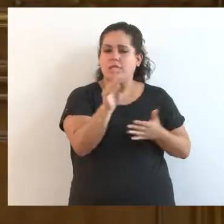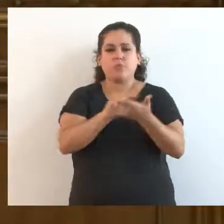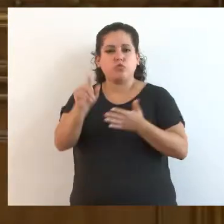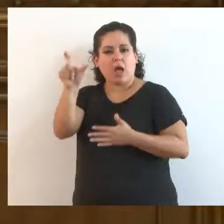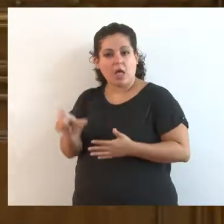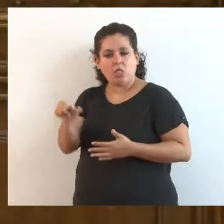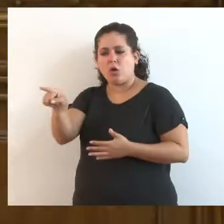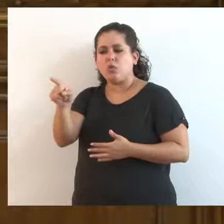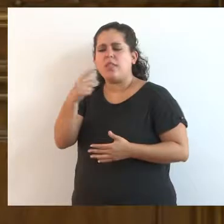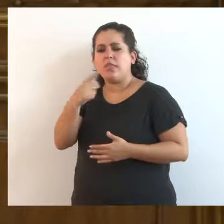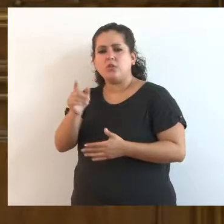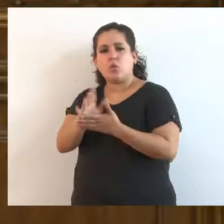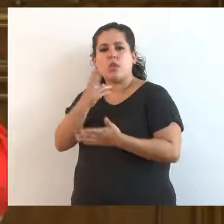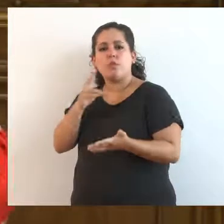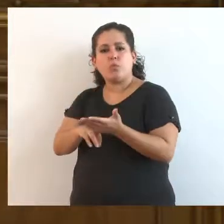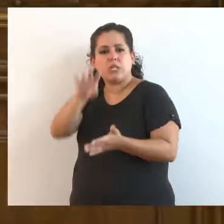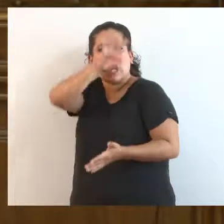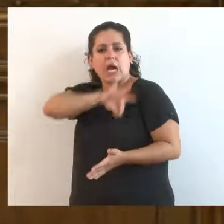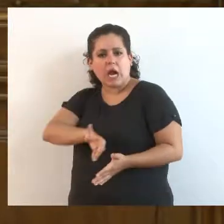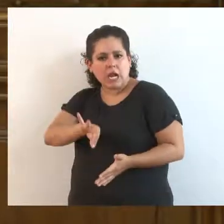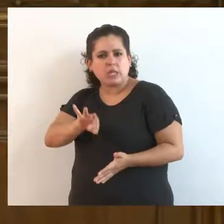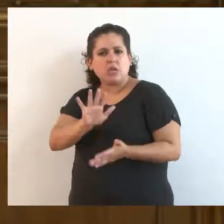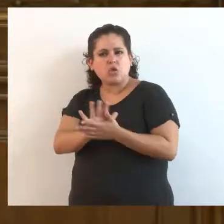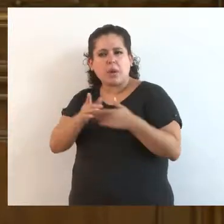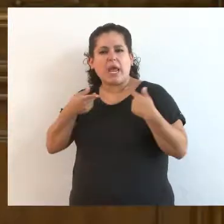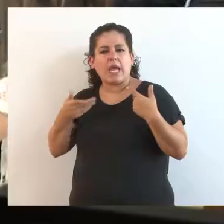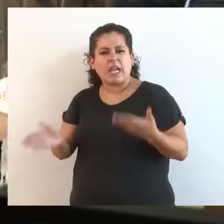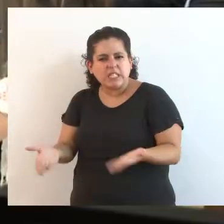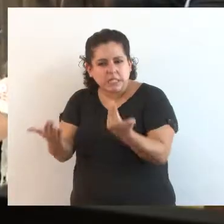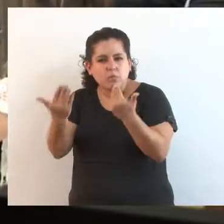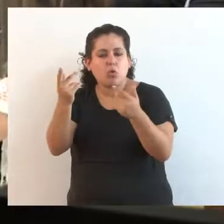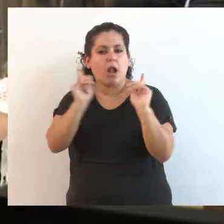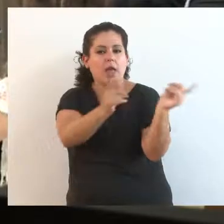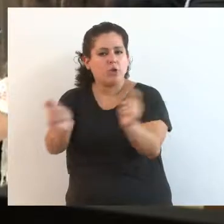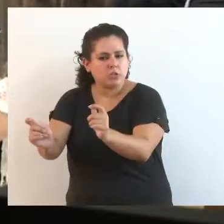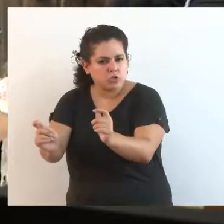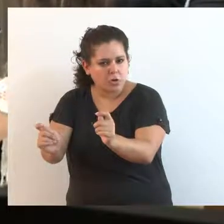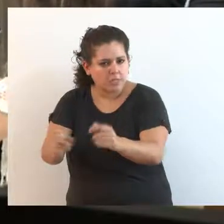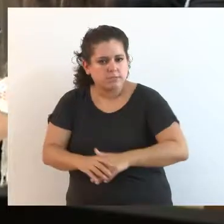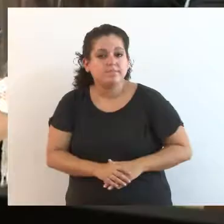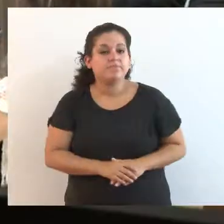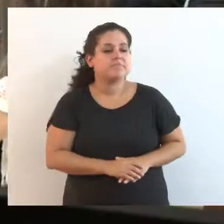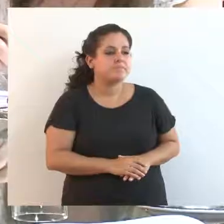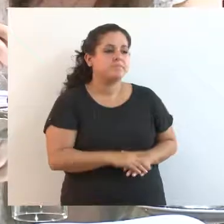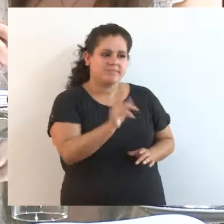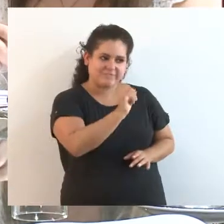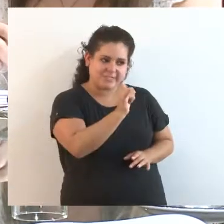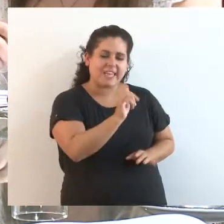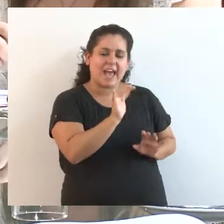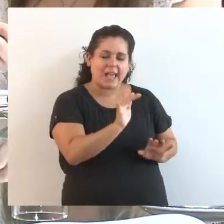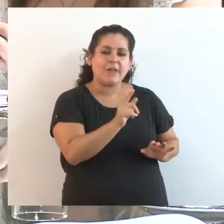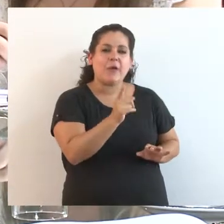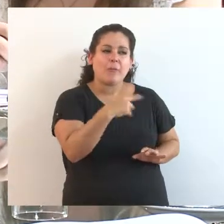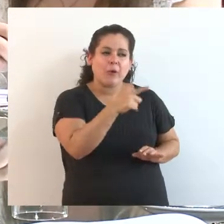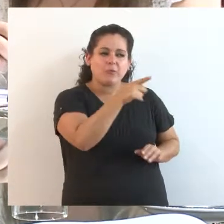con esto que usted propone de impuesto a las ganancias, modificación del artículo 81 sobre estímulo a las donaciones. Así